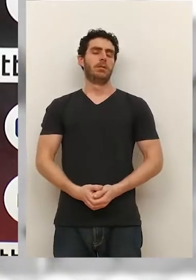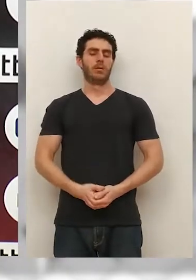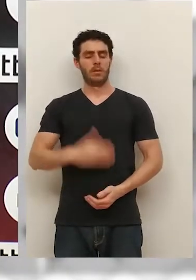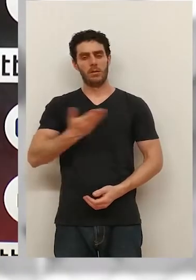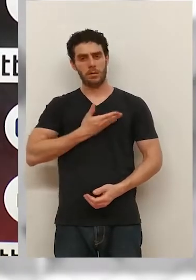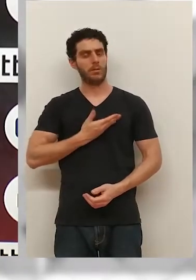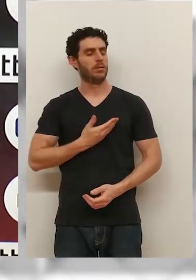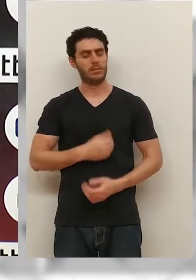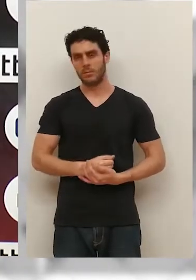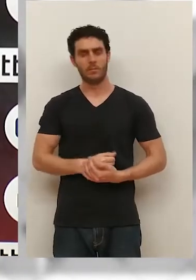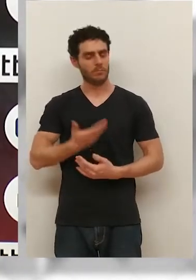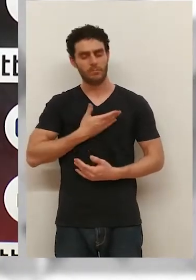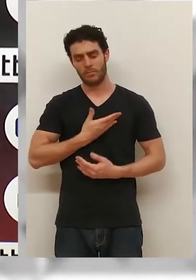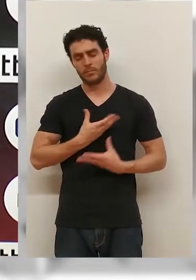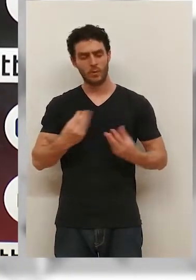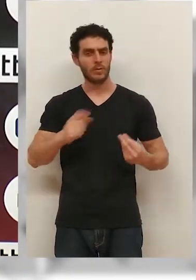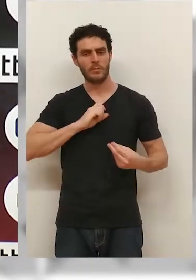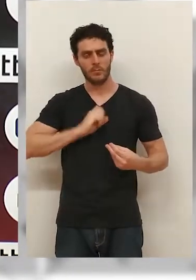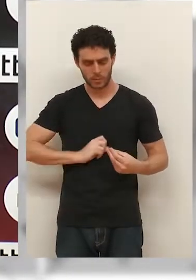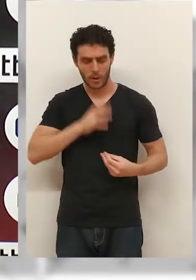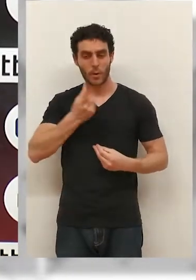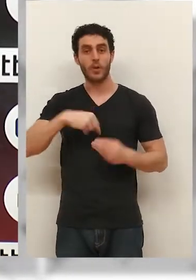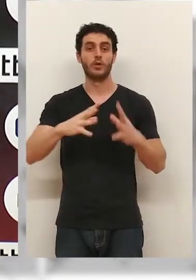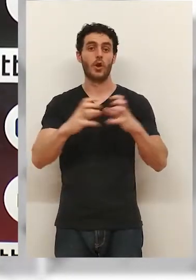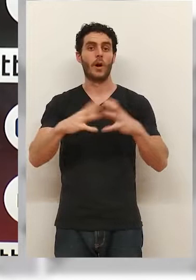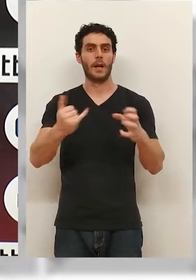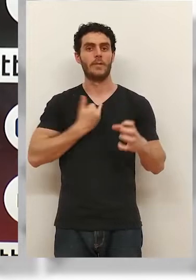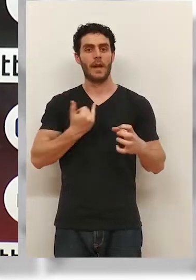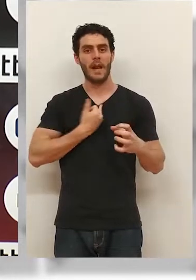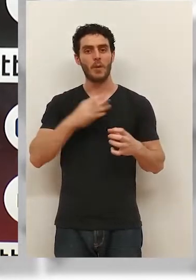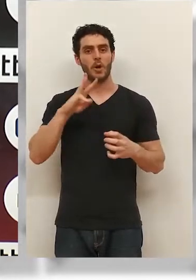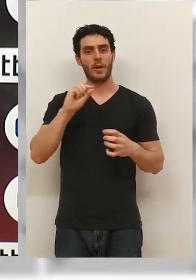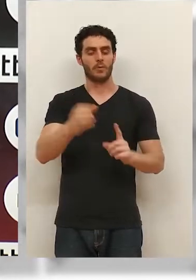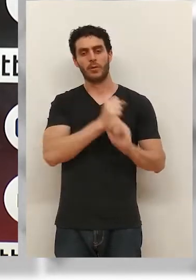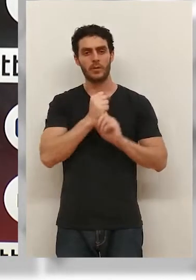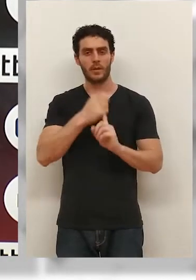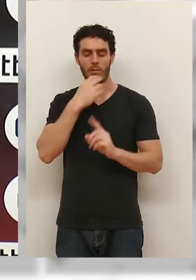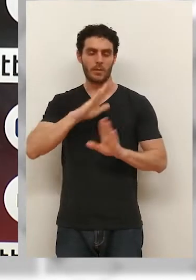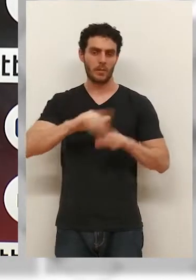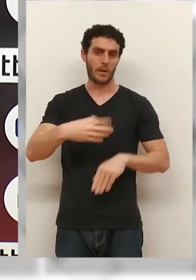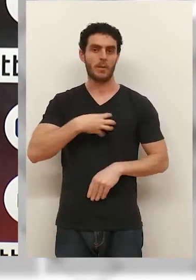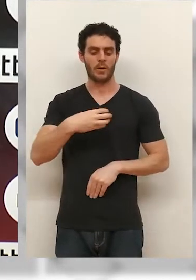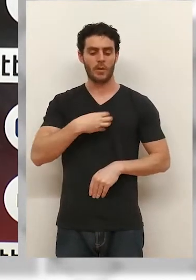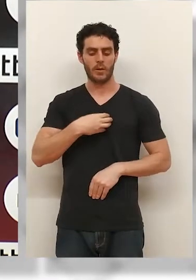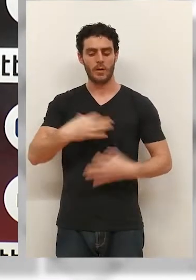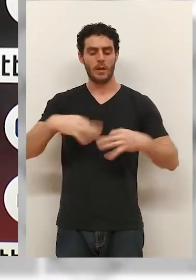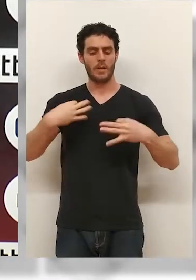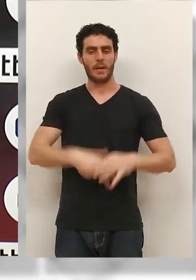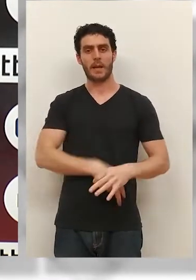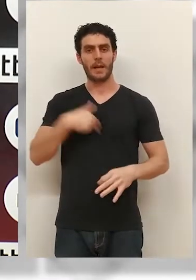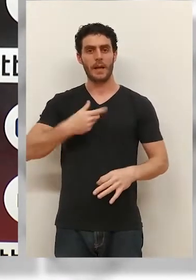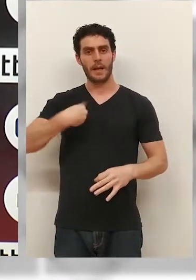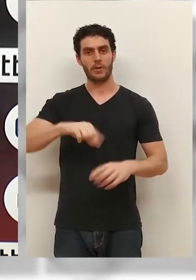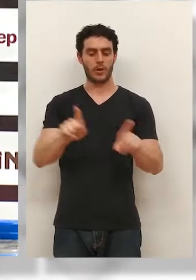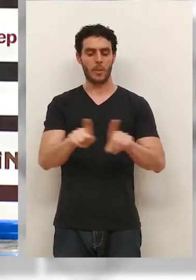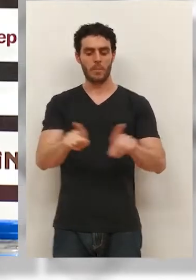Estamos tocados, estamos disgustados porque teníamos con todas las ganas de sacar los 3 puntos, pero bueno, no ha podido ser. Sí, es verdad que en líneas generales yo creo